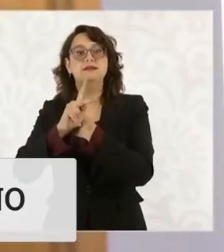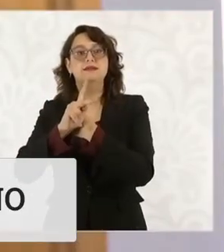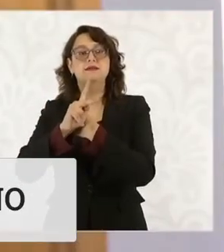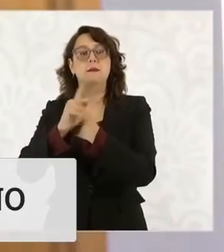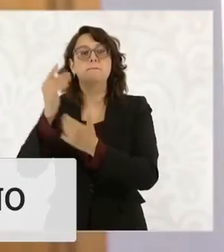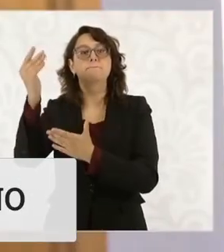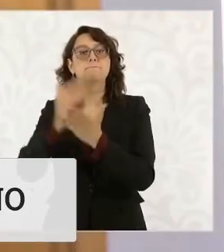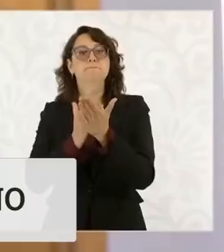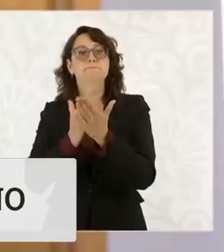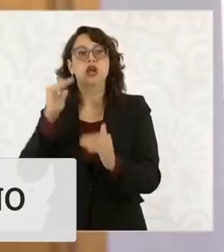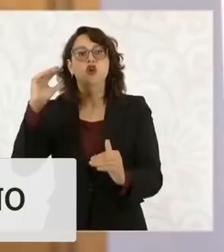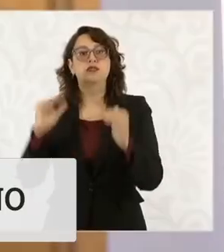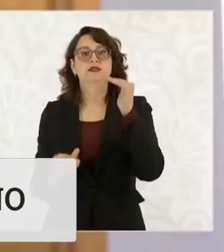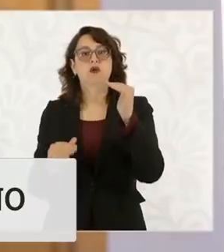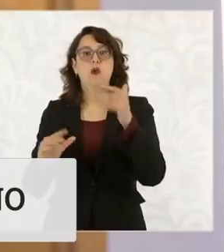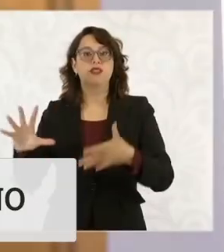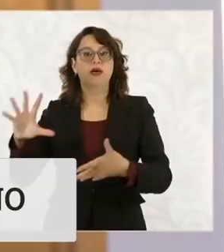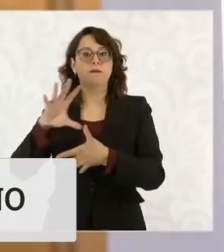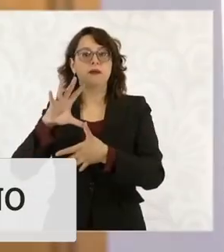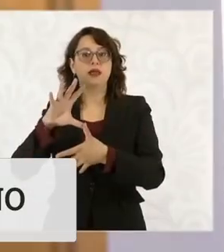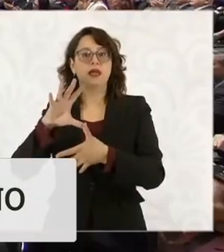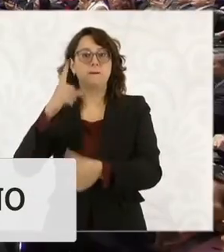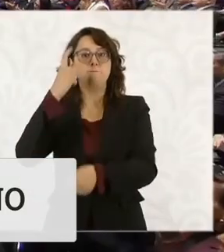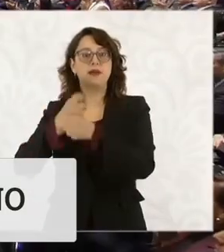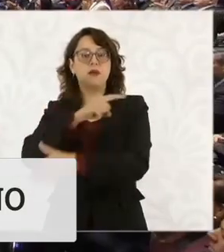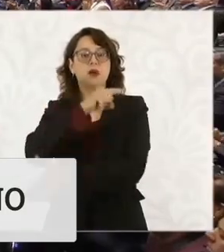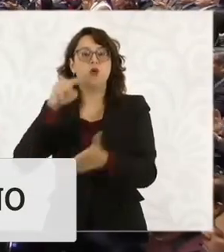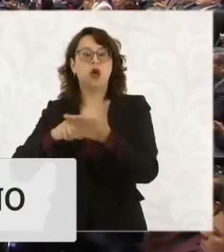América, después de Canadá.